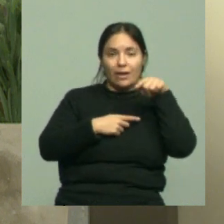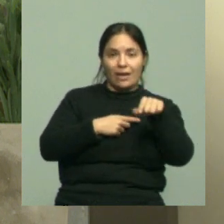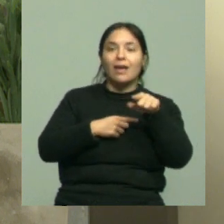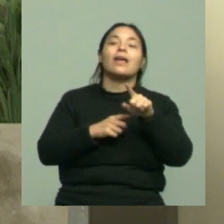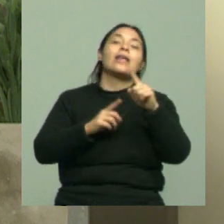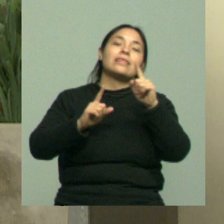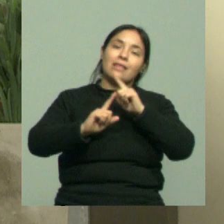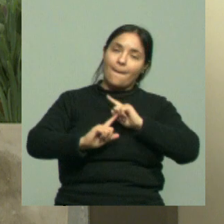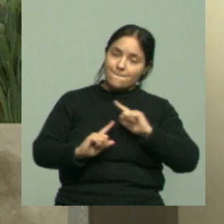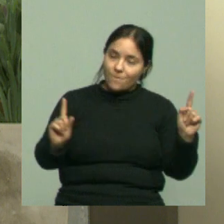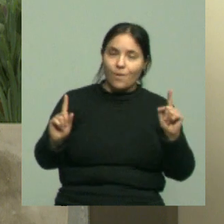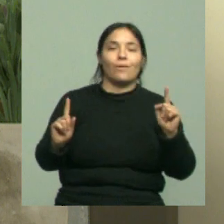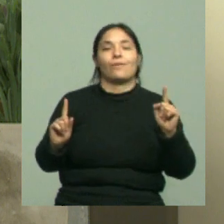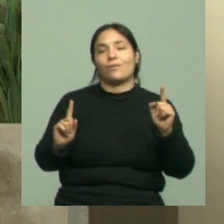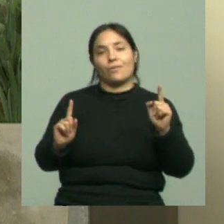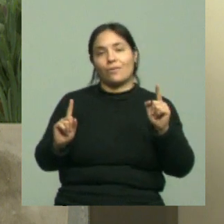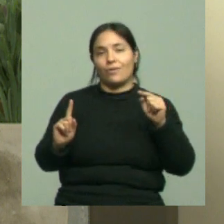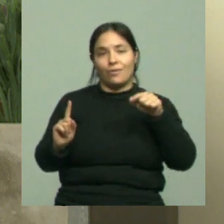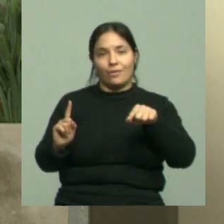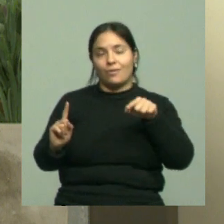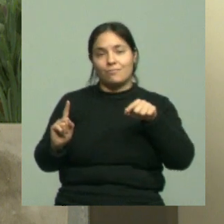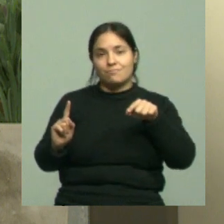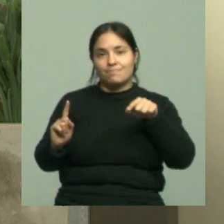muestra muy,